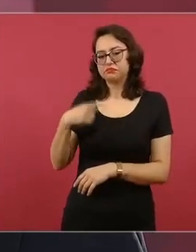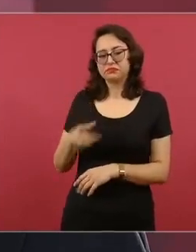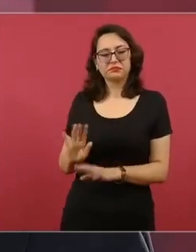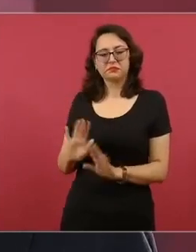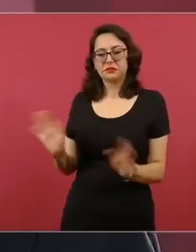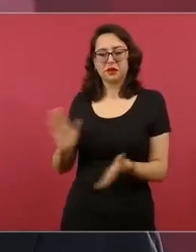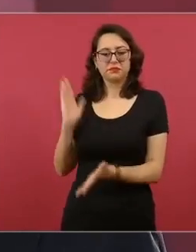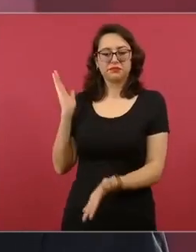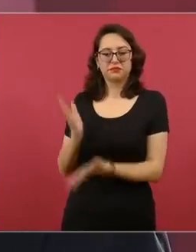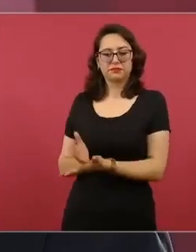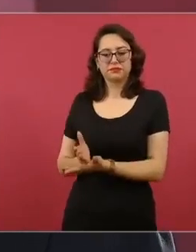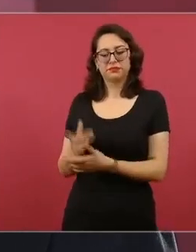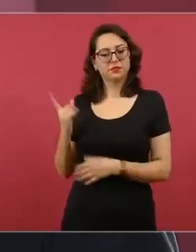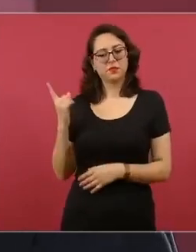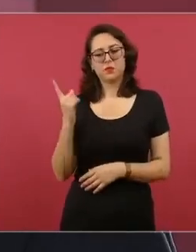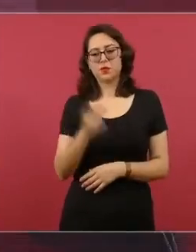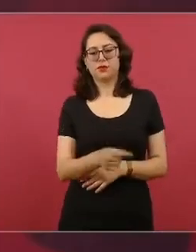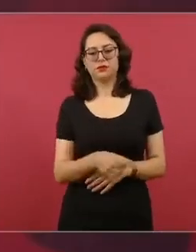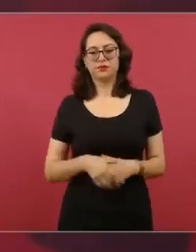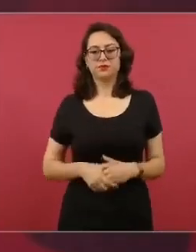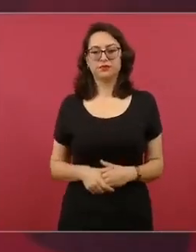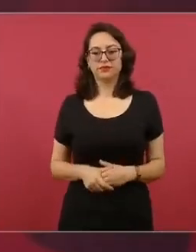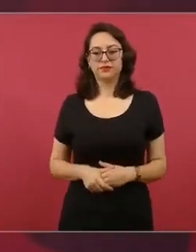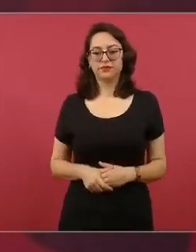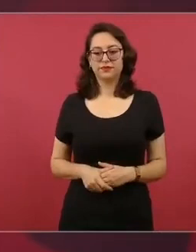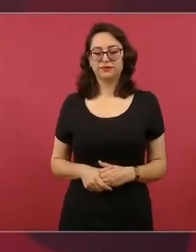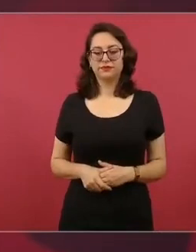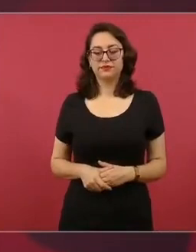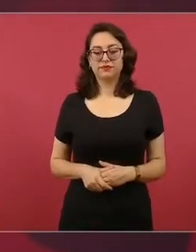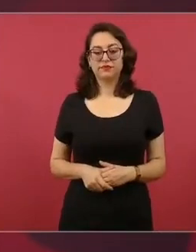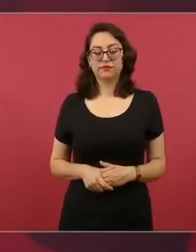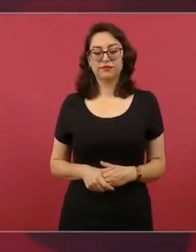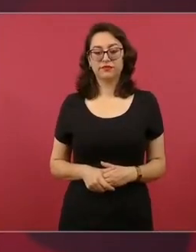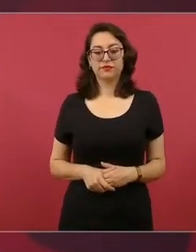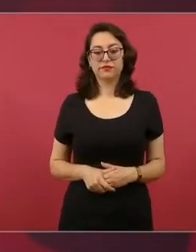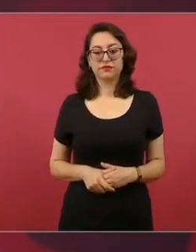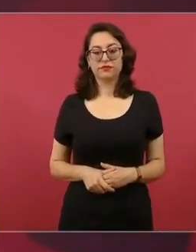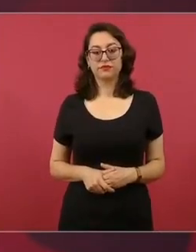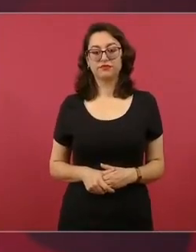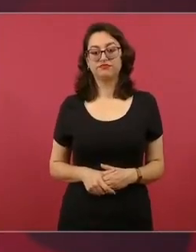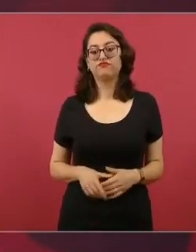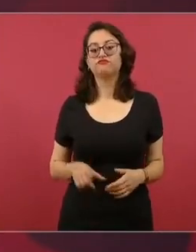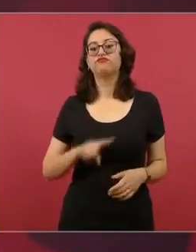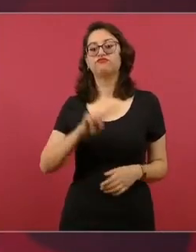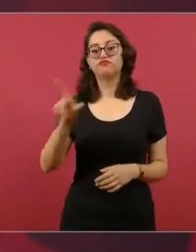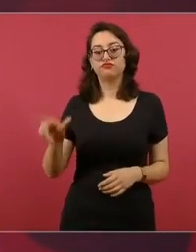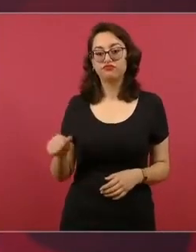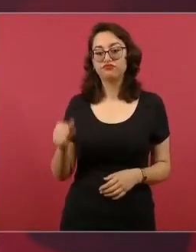seguir hablando. Entonces luego me ofreció que nos mandaban